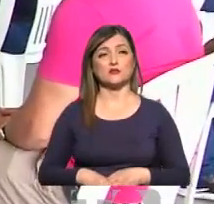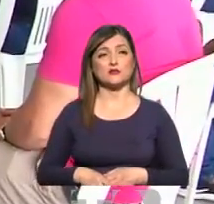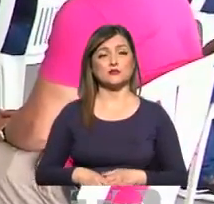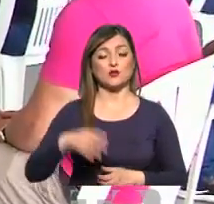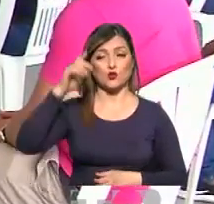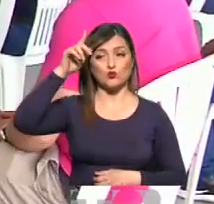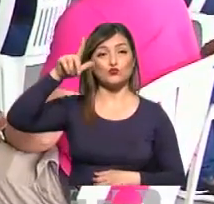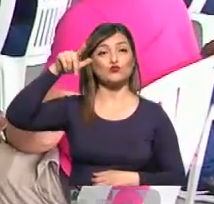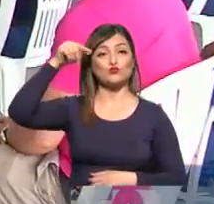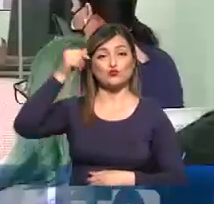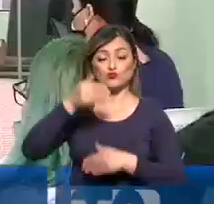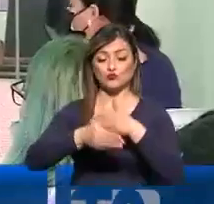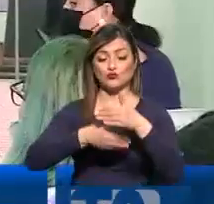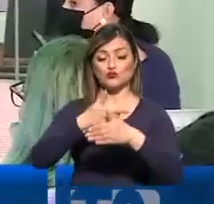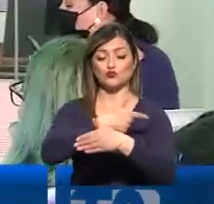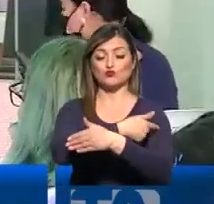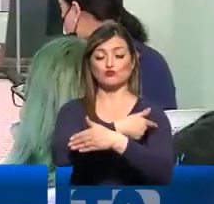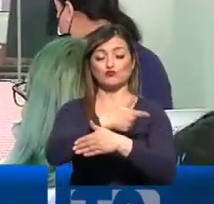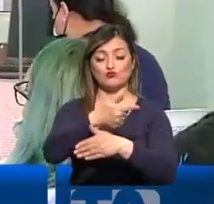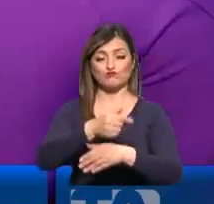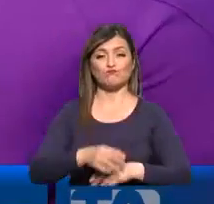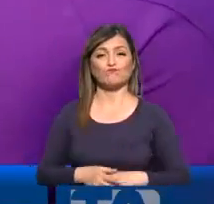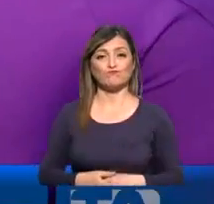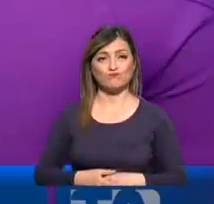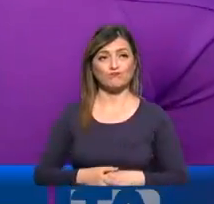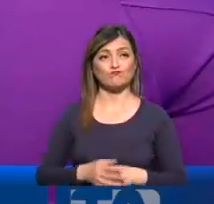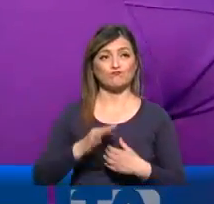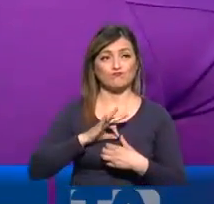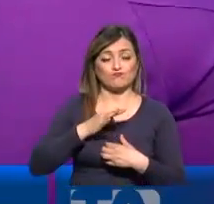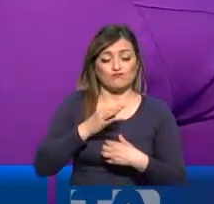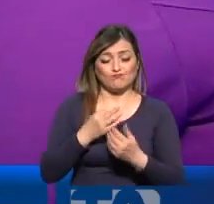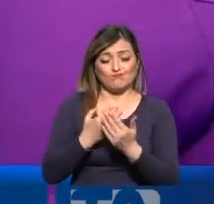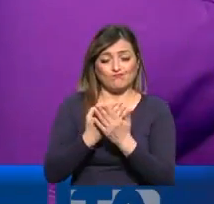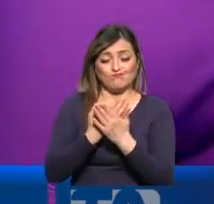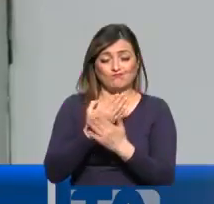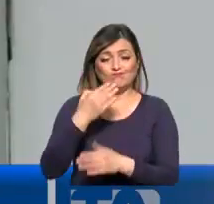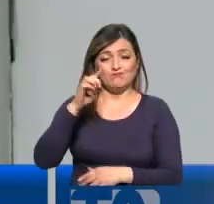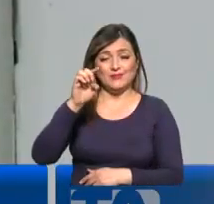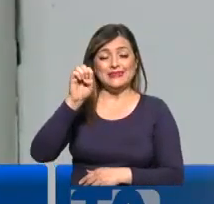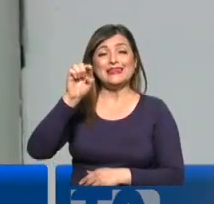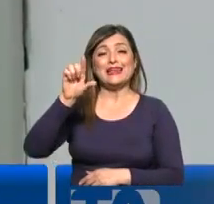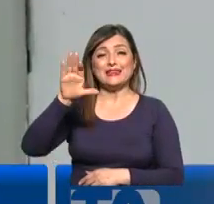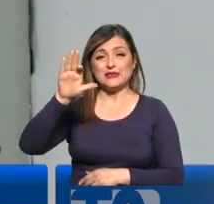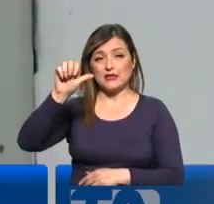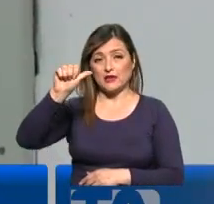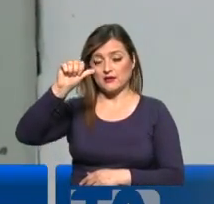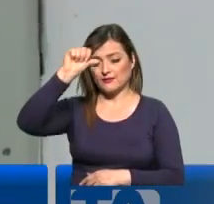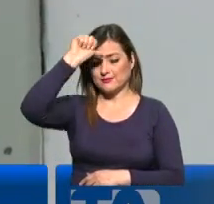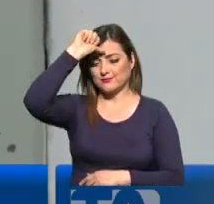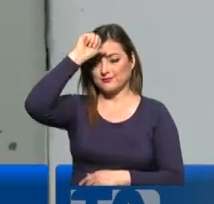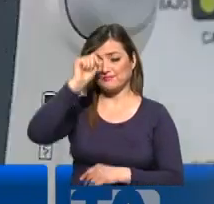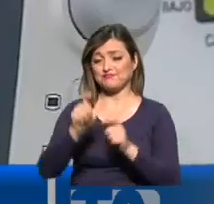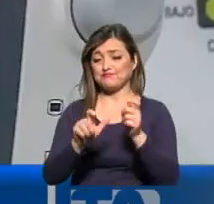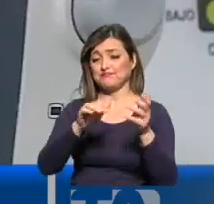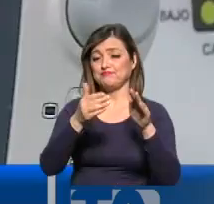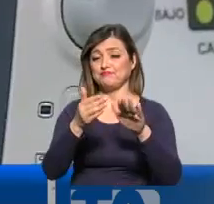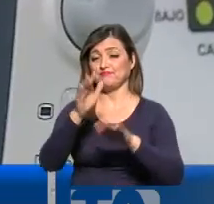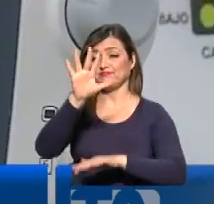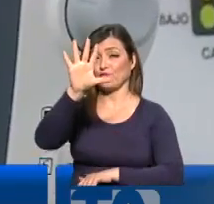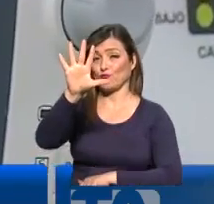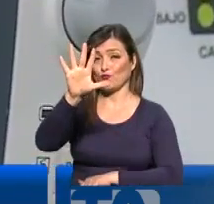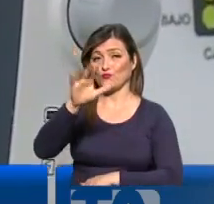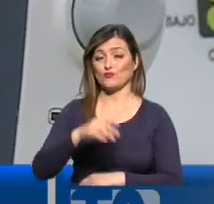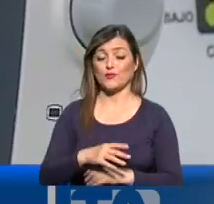El gobierno acelera el proceso de vacunación ante la presencia de la variante Delta en el país, que ya registró 5 muertes y que mantiene a